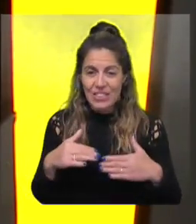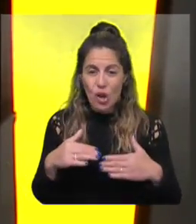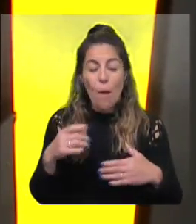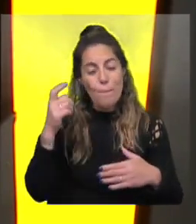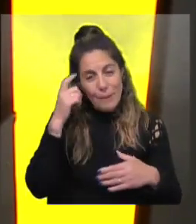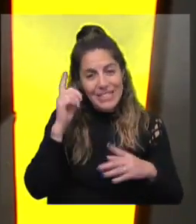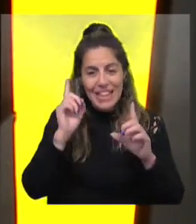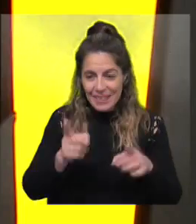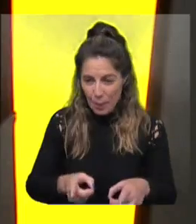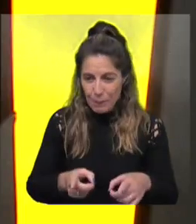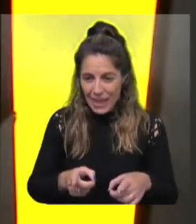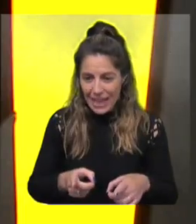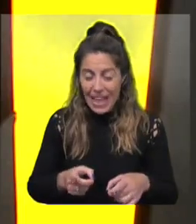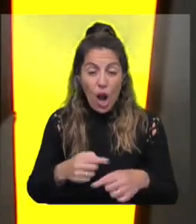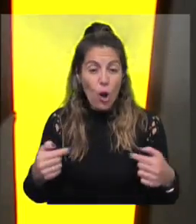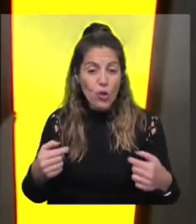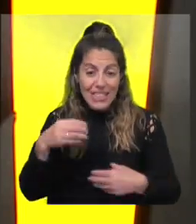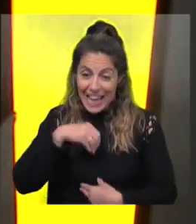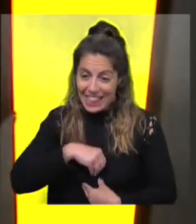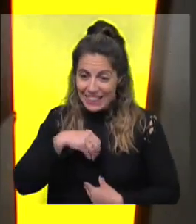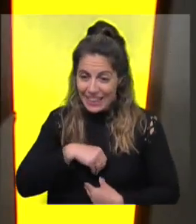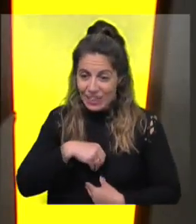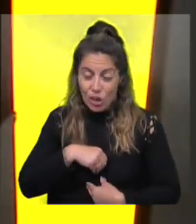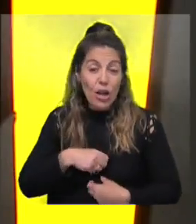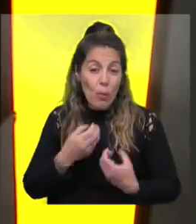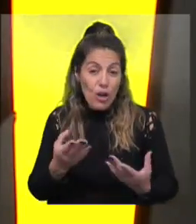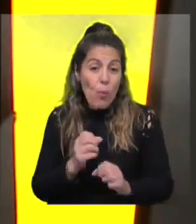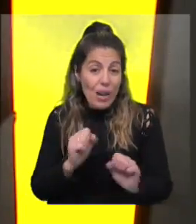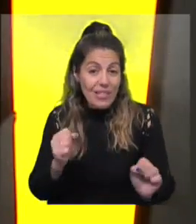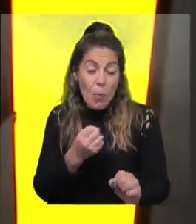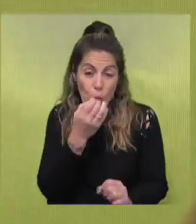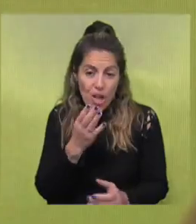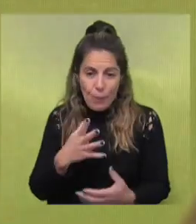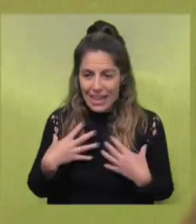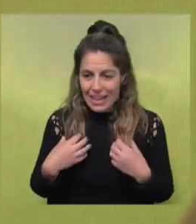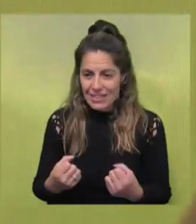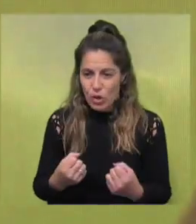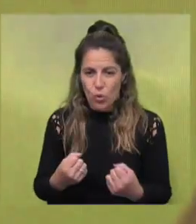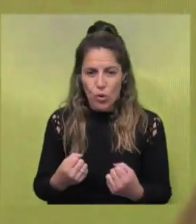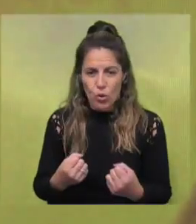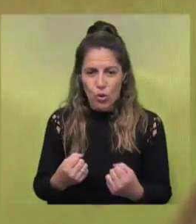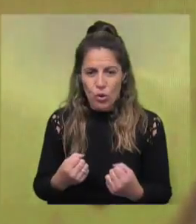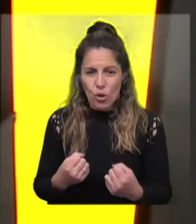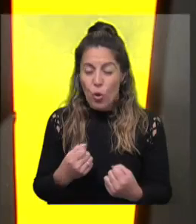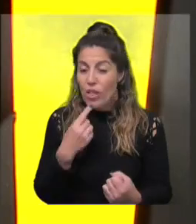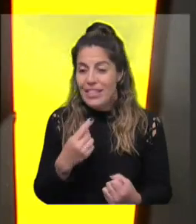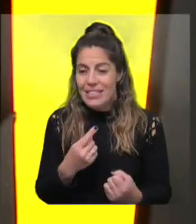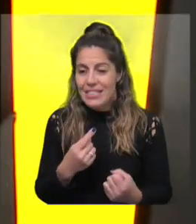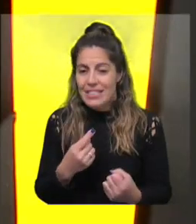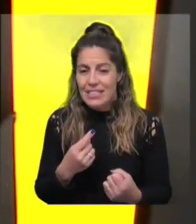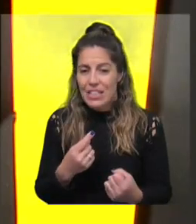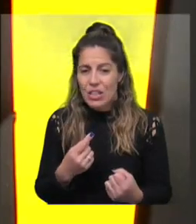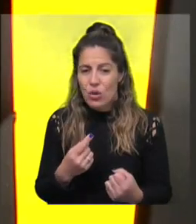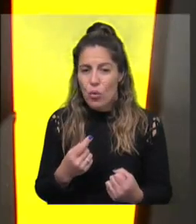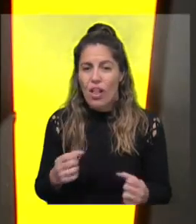que además están pasando cosas en el organismo que puede ser bueno para la salud. Cuando decís con pesar no estás hablando de la balanza, ¿no? Bueno. No